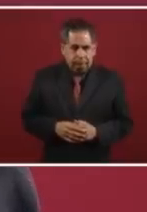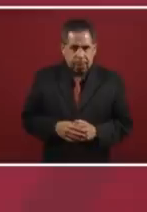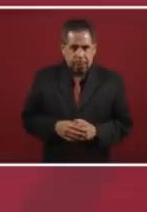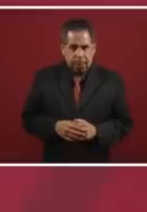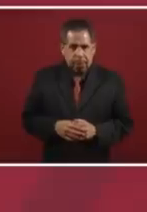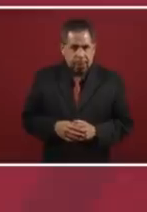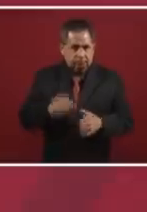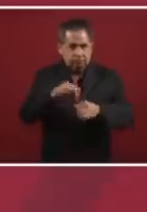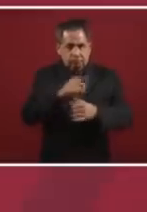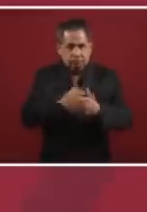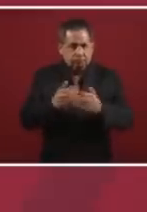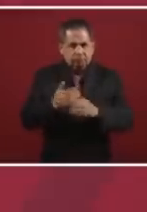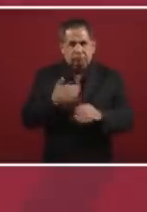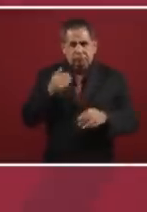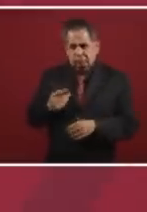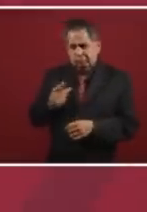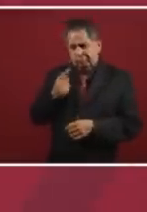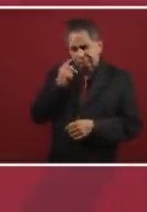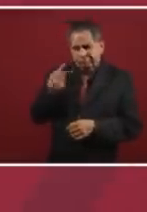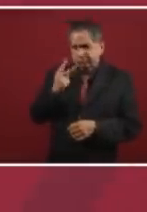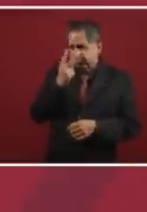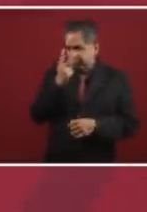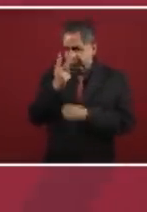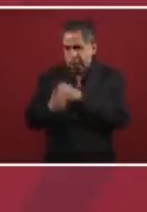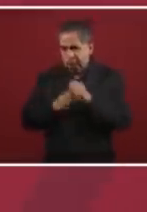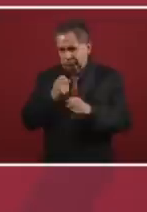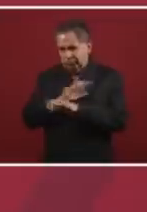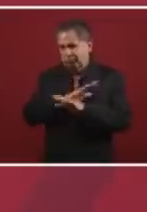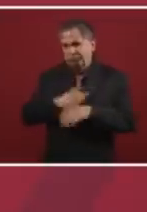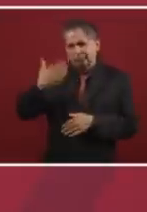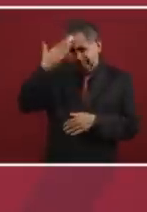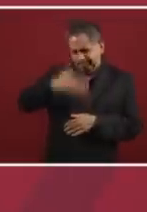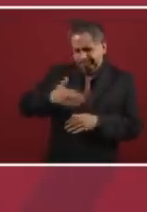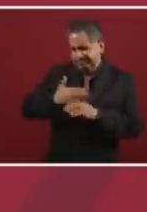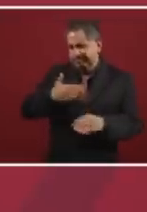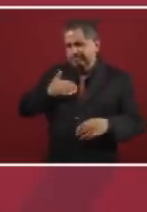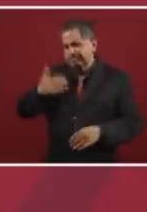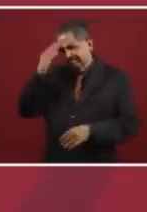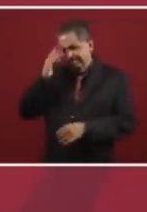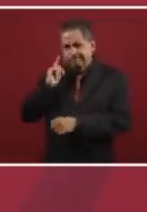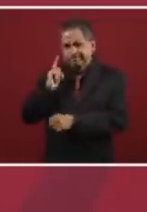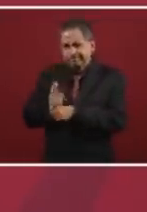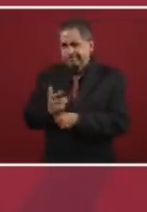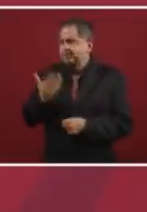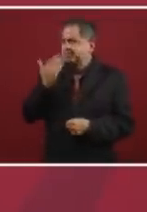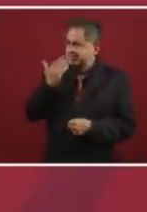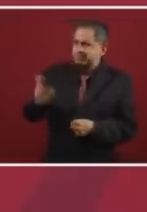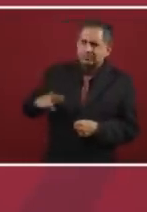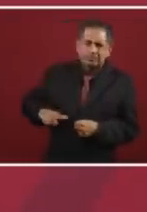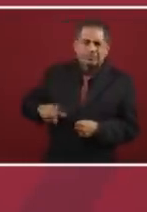yo sostengo que a los dos años ya se sabe antes saben si es bueno o es malo un gobernante se halla